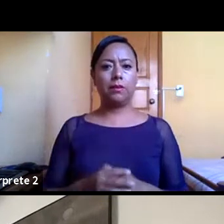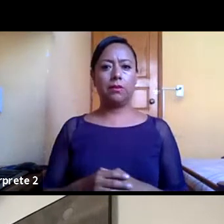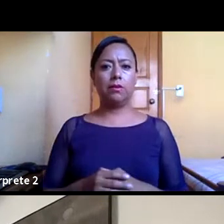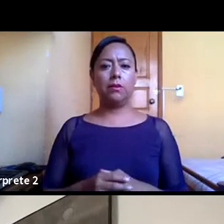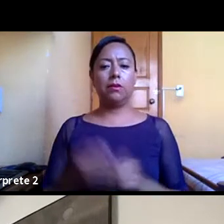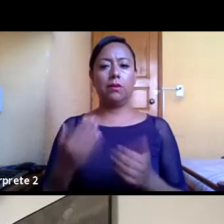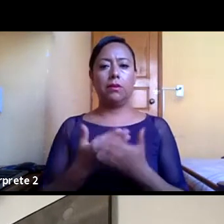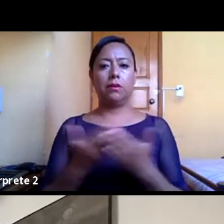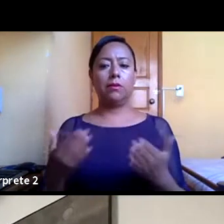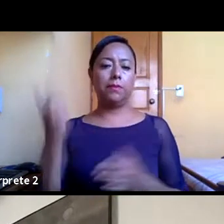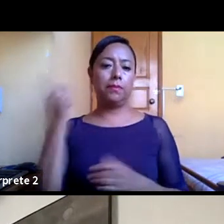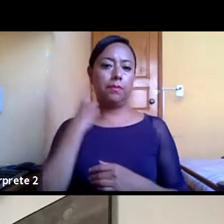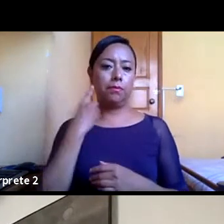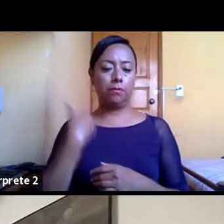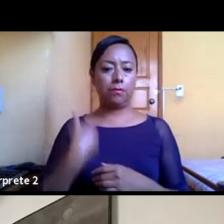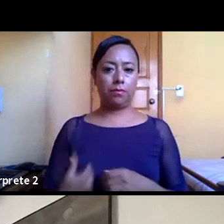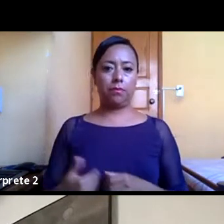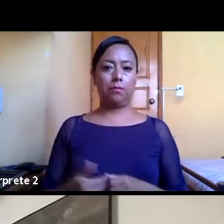voz?